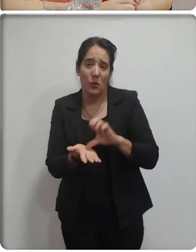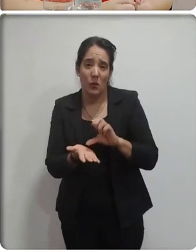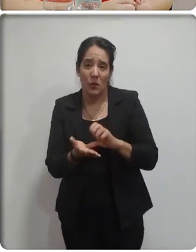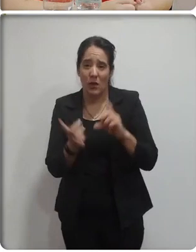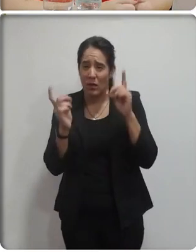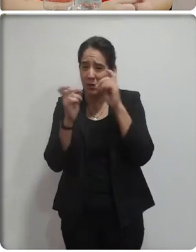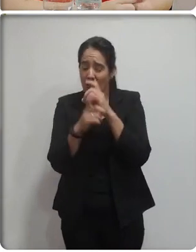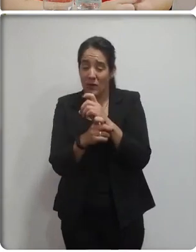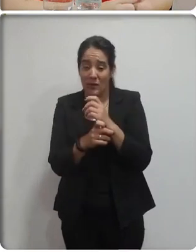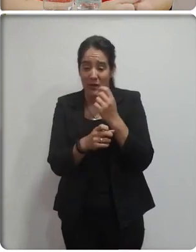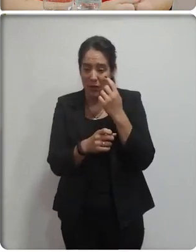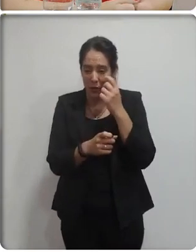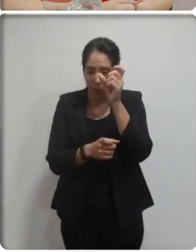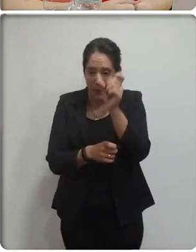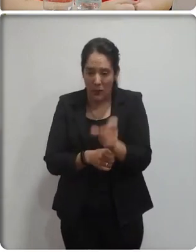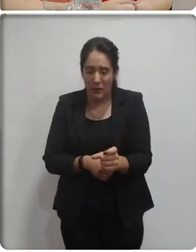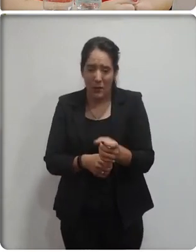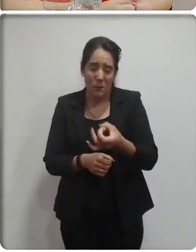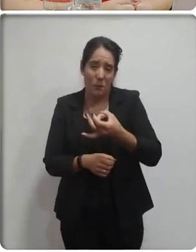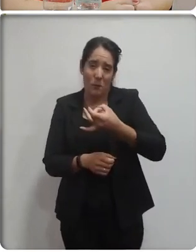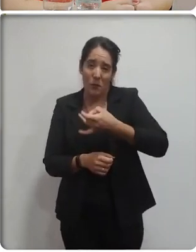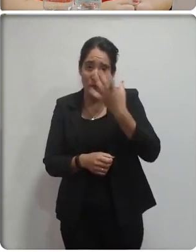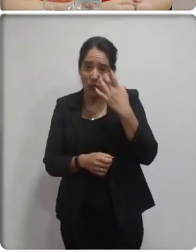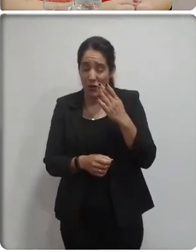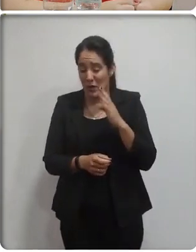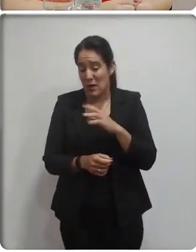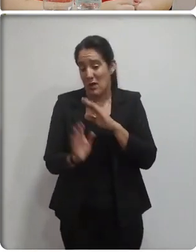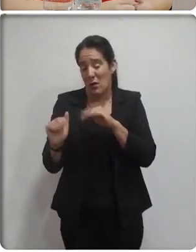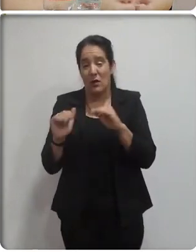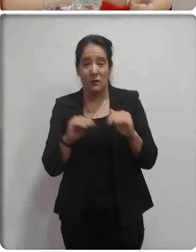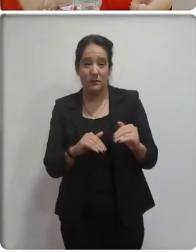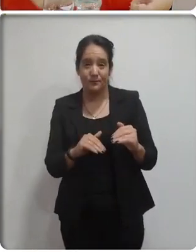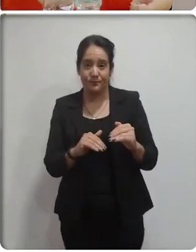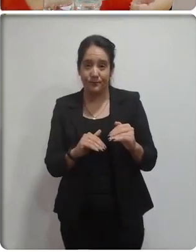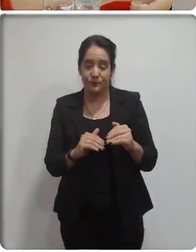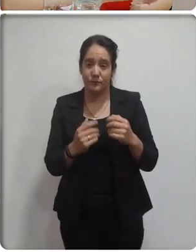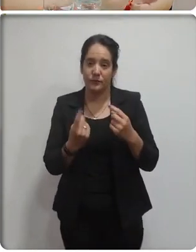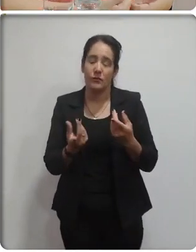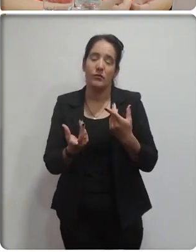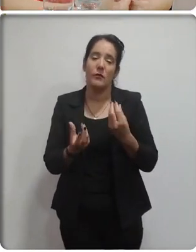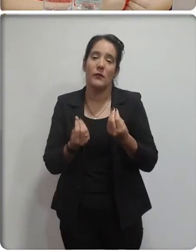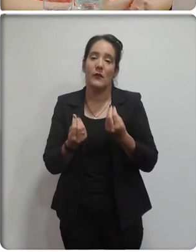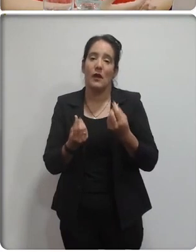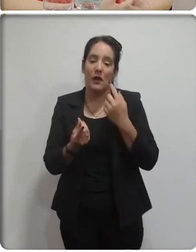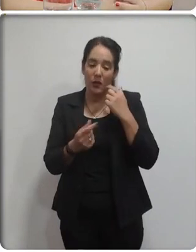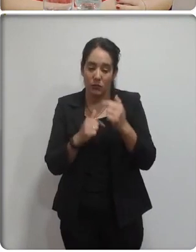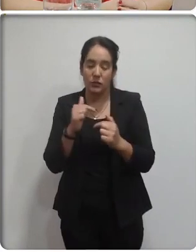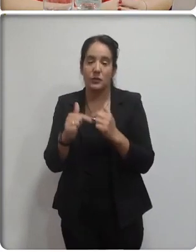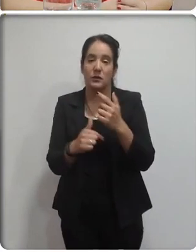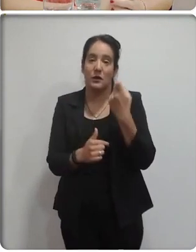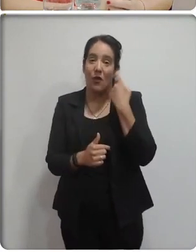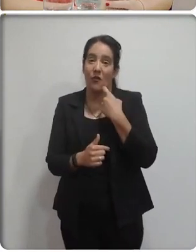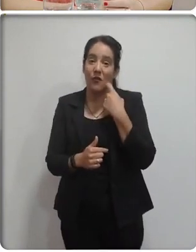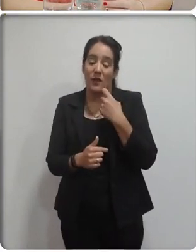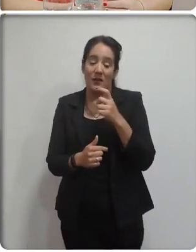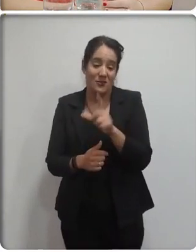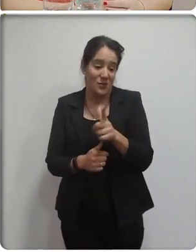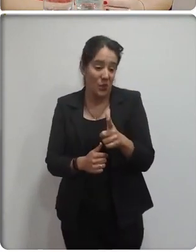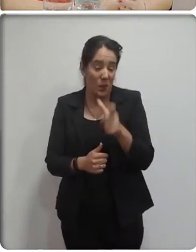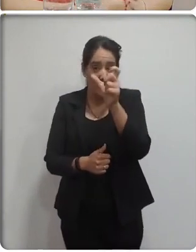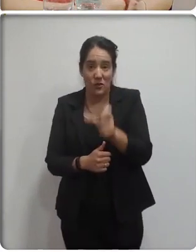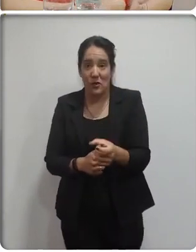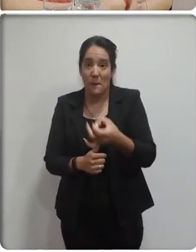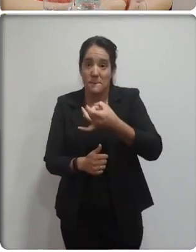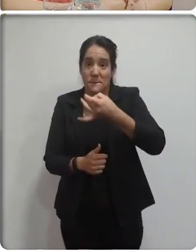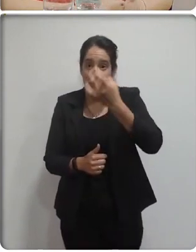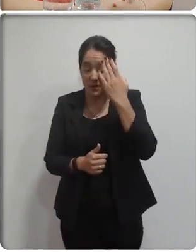esos perfiles para poder ser reemplazados, que tiene que ver con lo que viene a continuación, que es la falta de recursos humanos en el país,